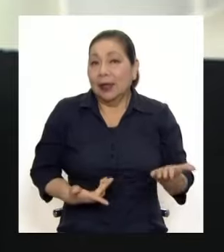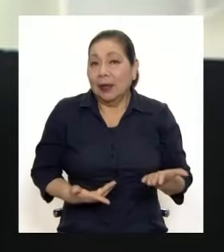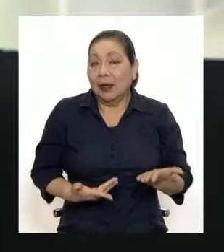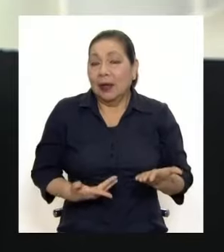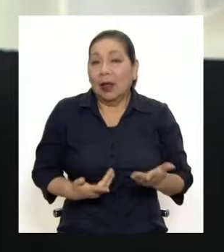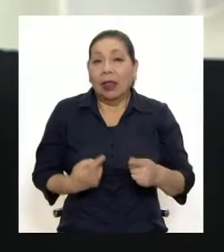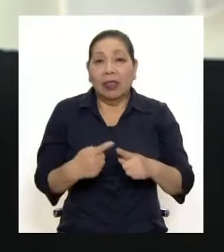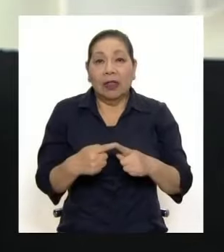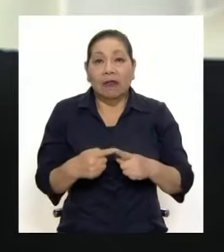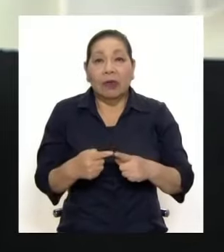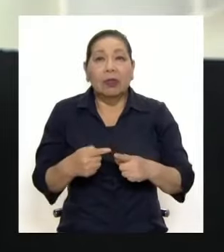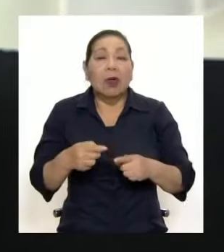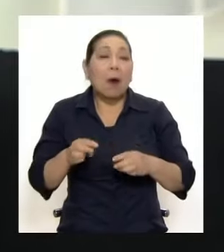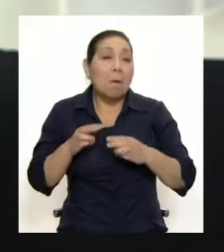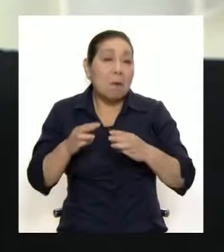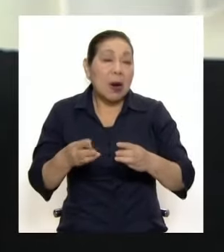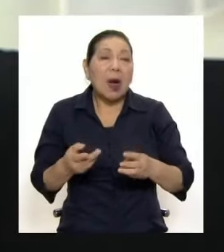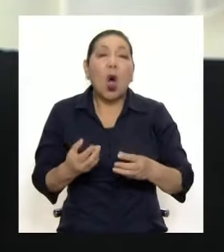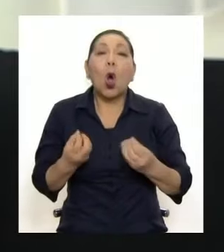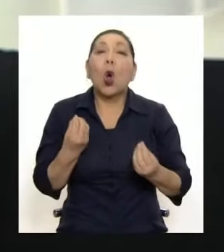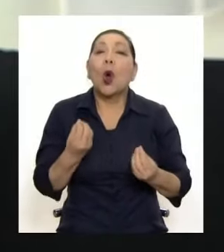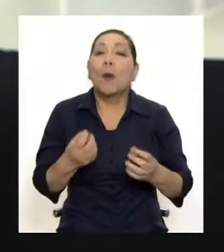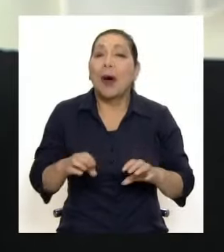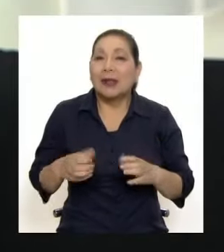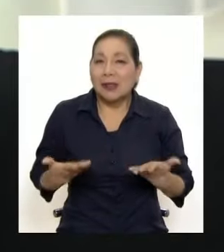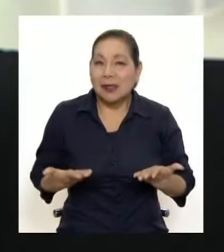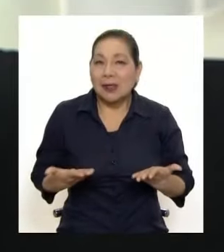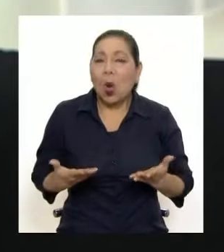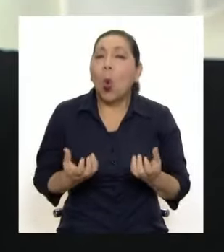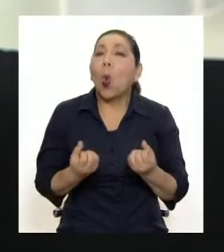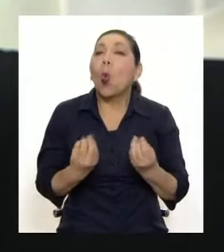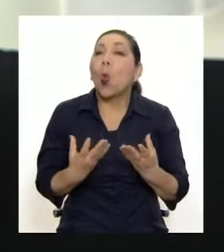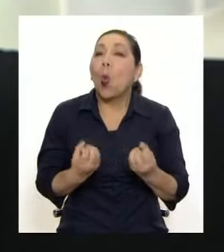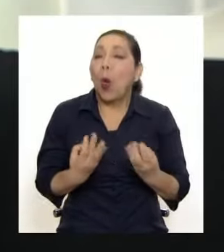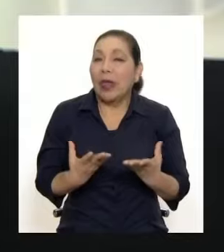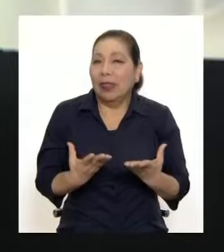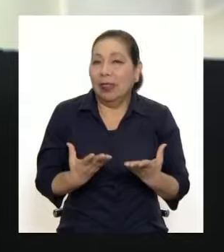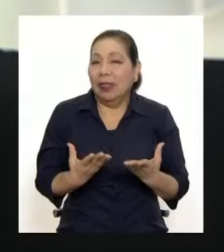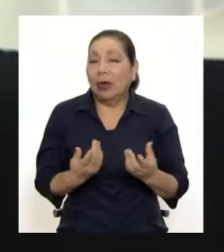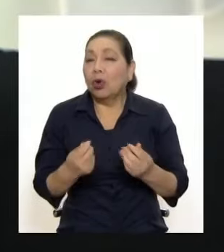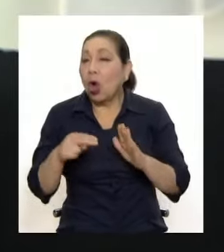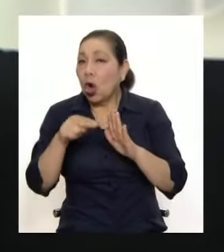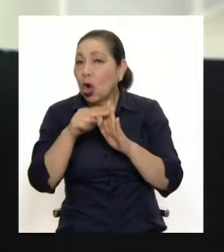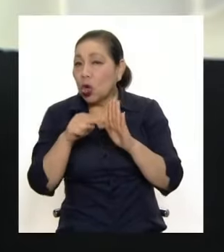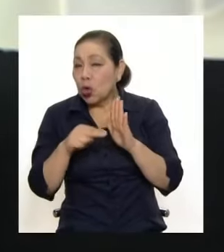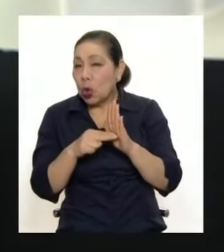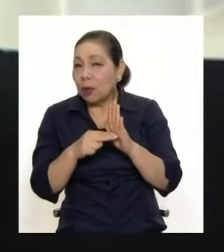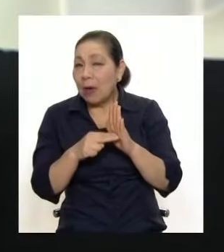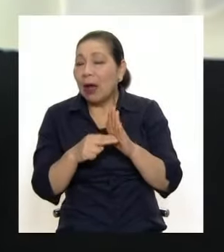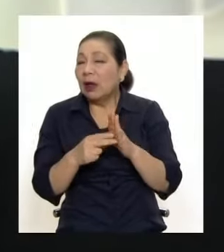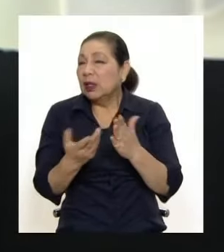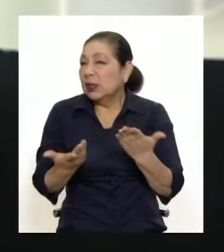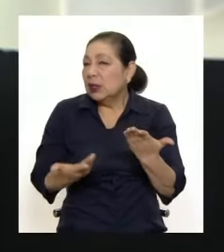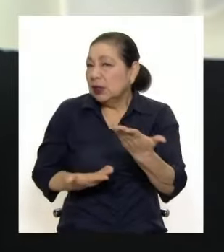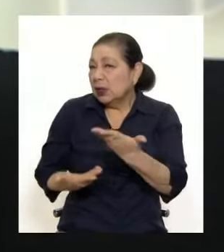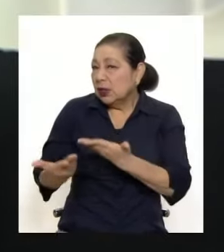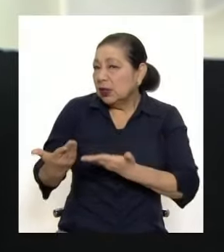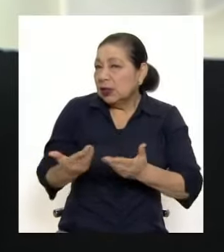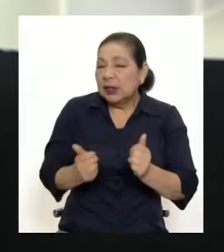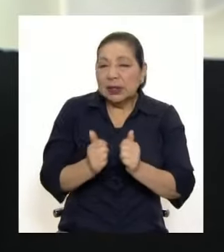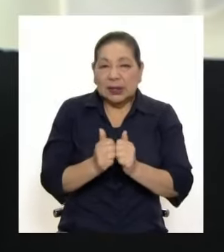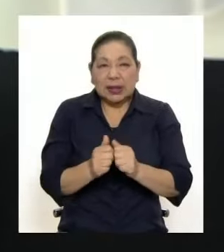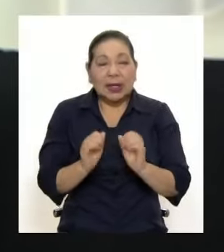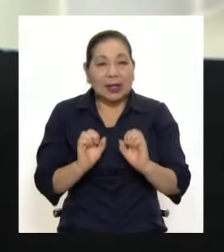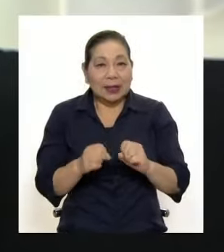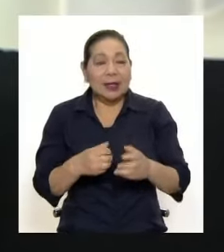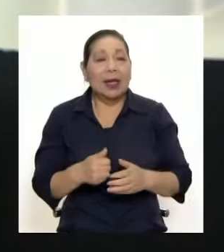productos hidrobiológicos pero cómo se da esto en Qué cantidades Cuáles son estas normativas Cuál es la función también o el acompañamiento que